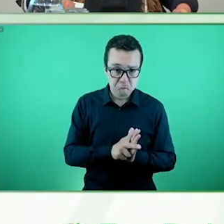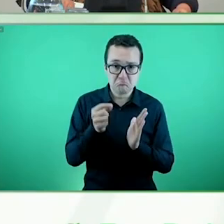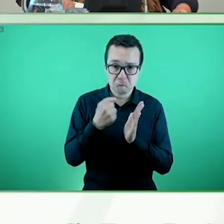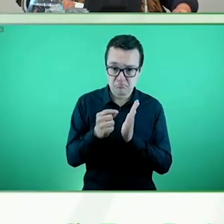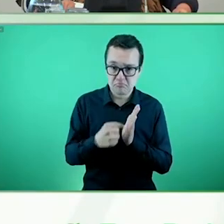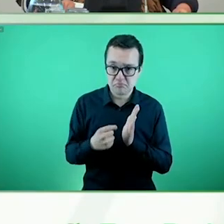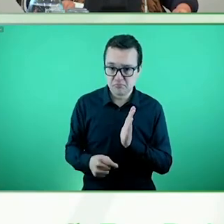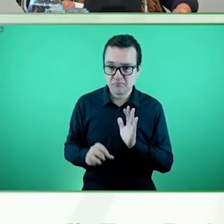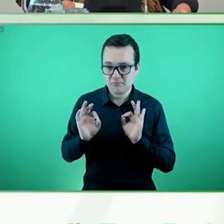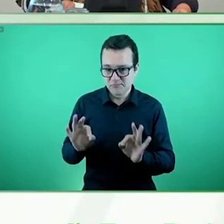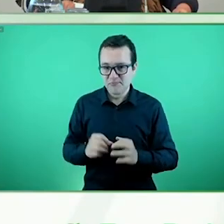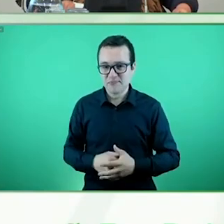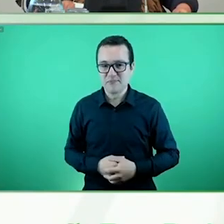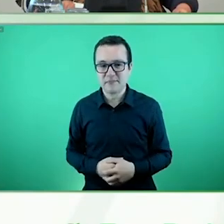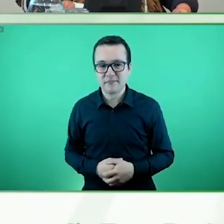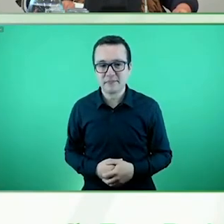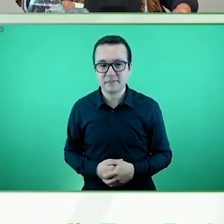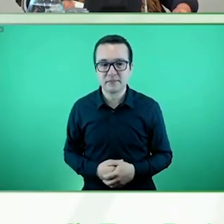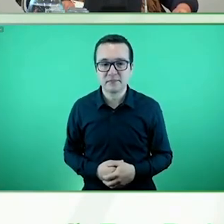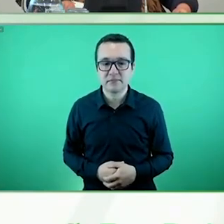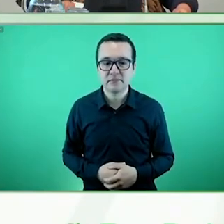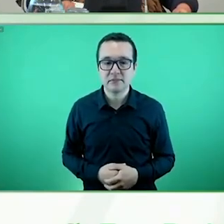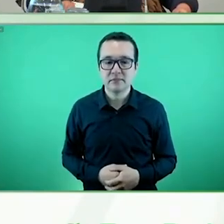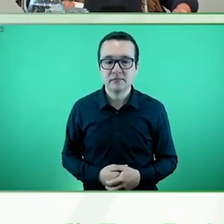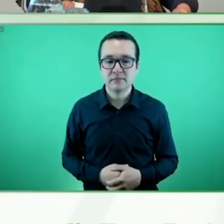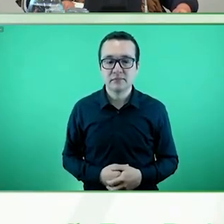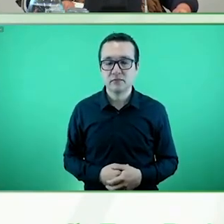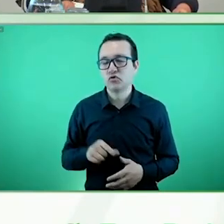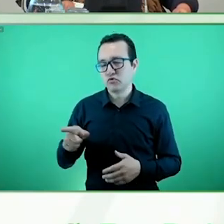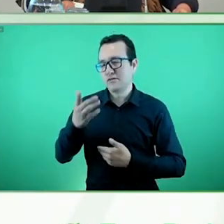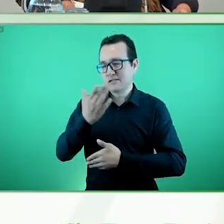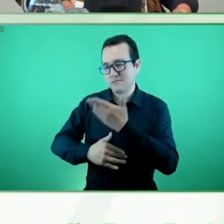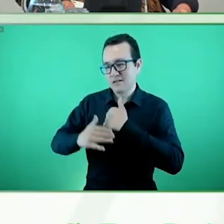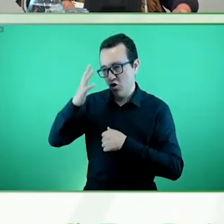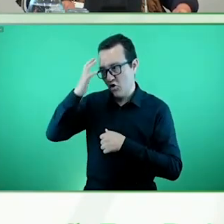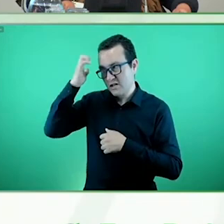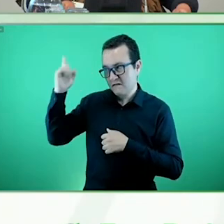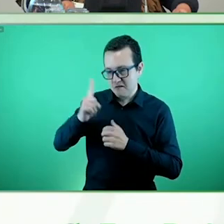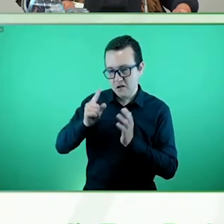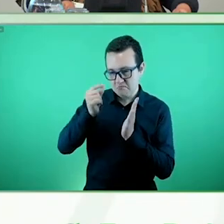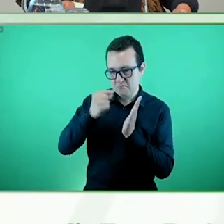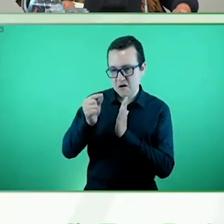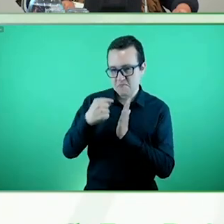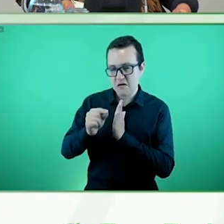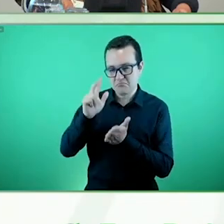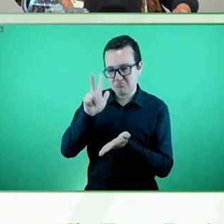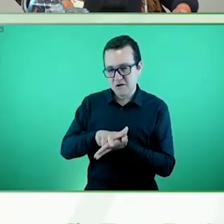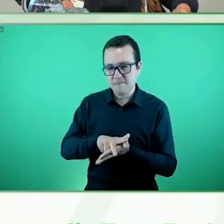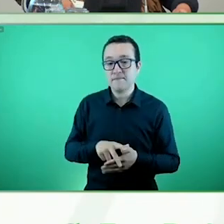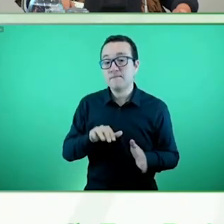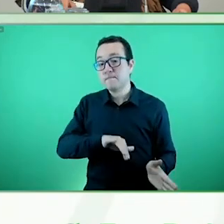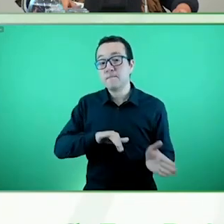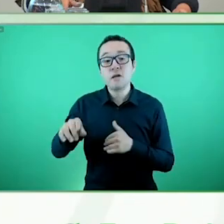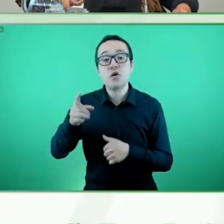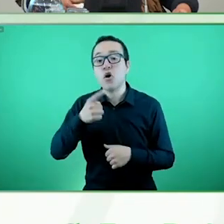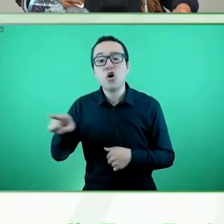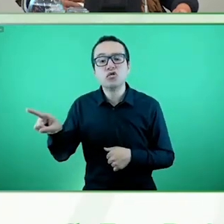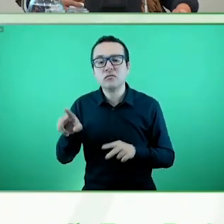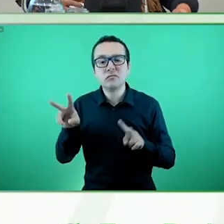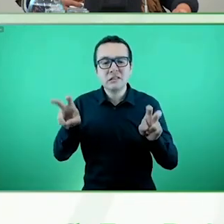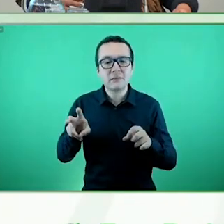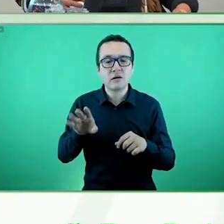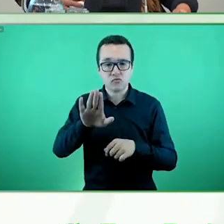Otro de los elementos que como les comentaba es la asistencia personal para el trabajo, que si bien